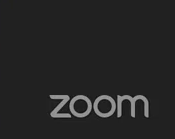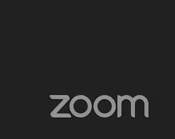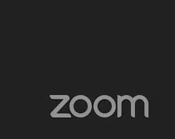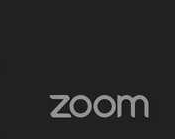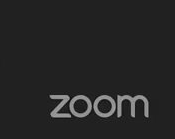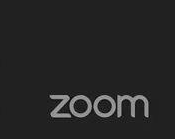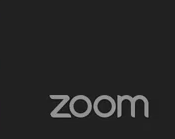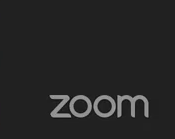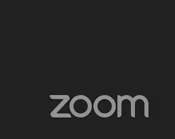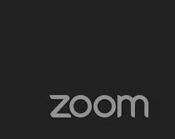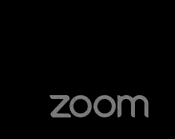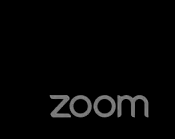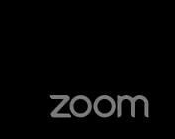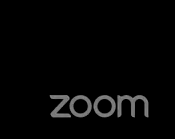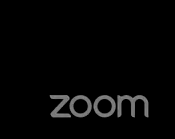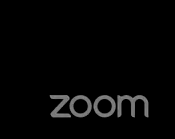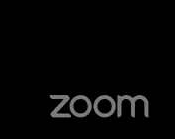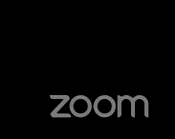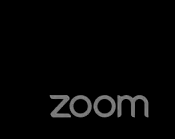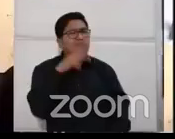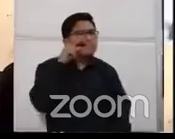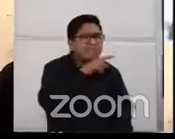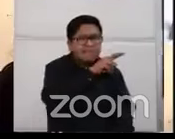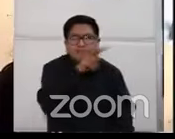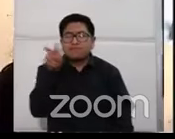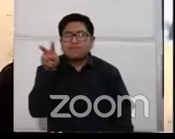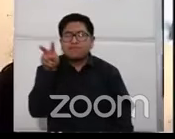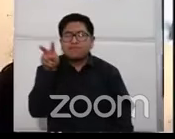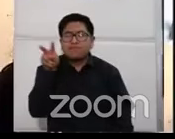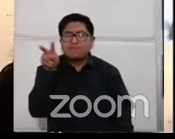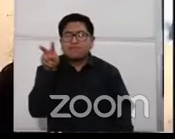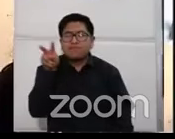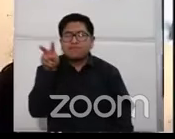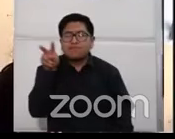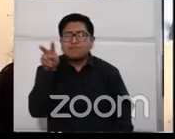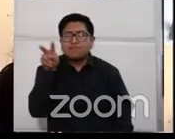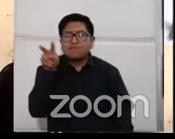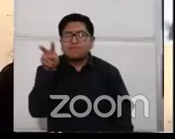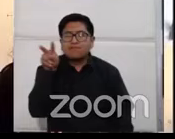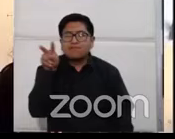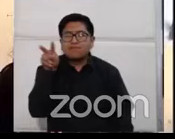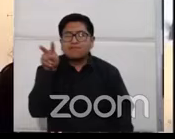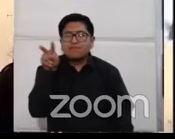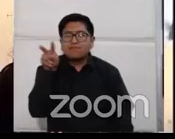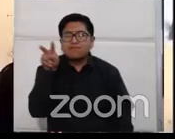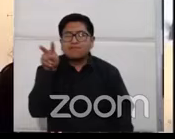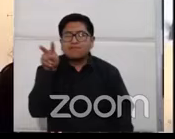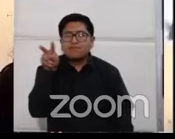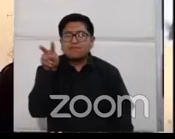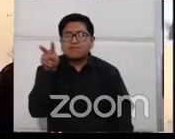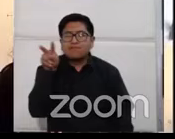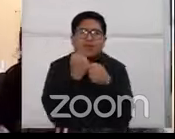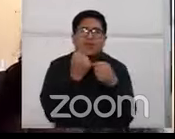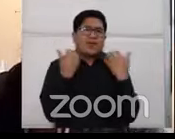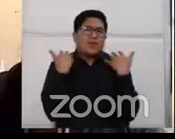y veo a muchos niños asia de 3 años 12 años adolescentes